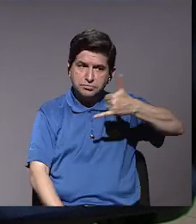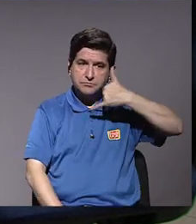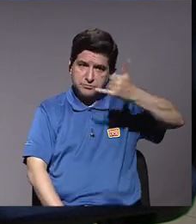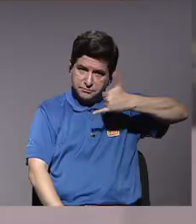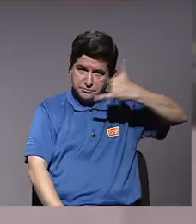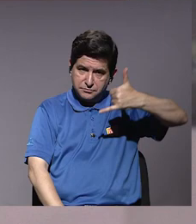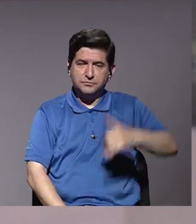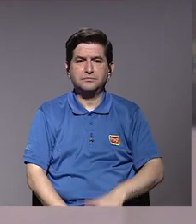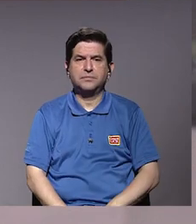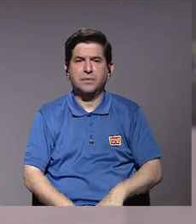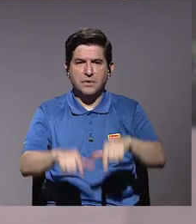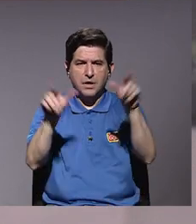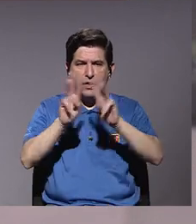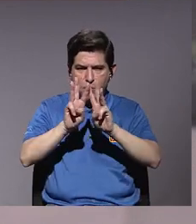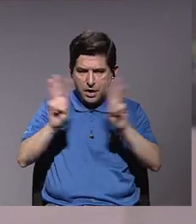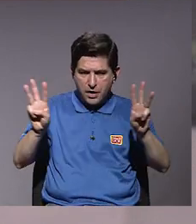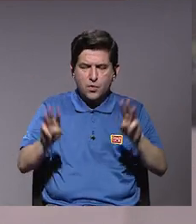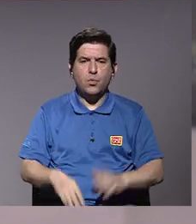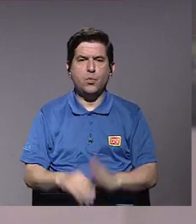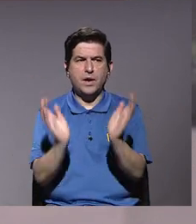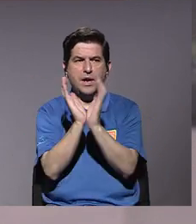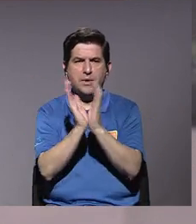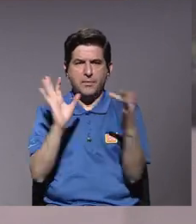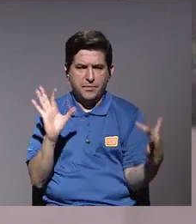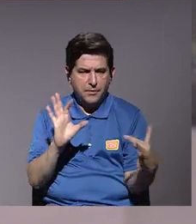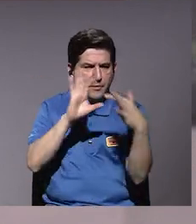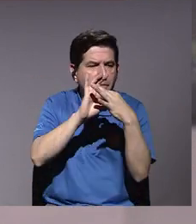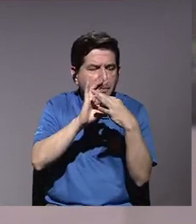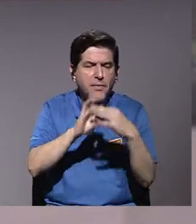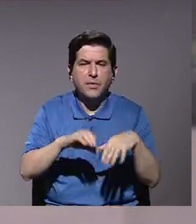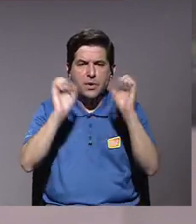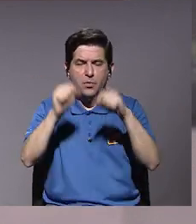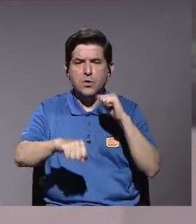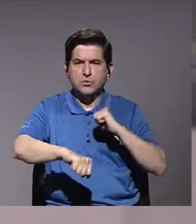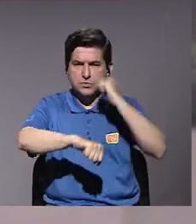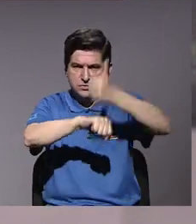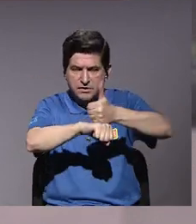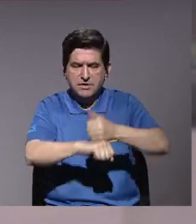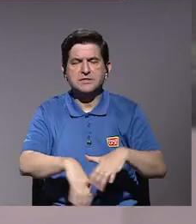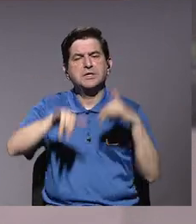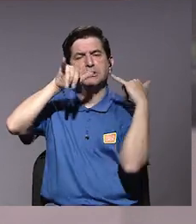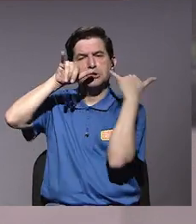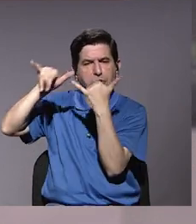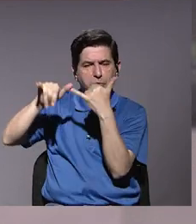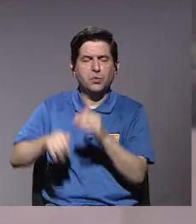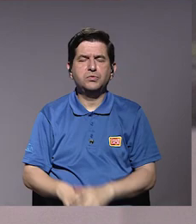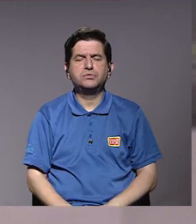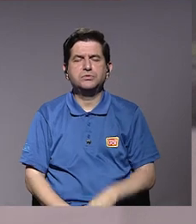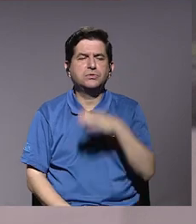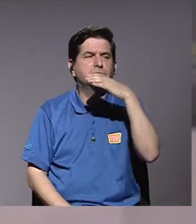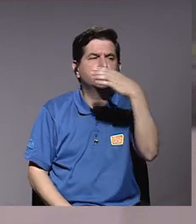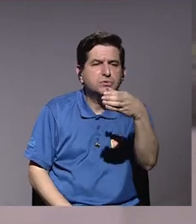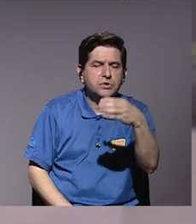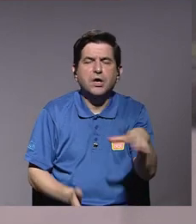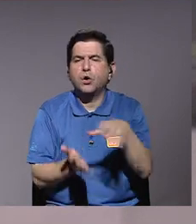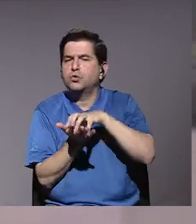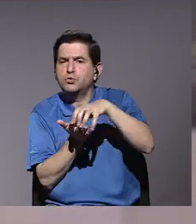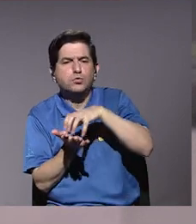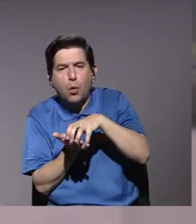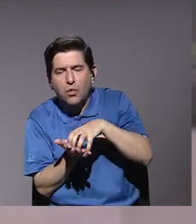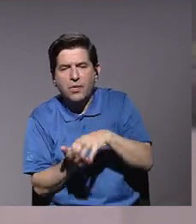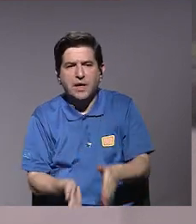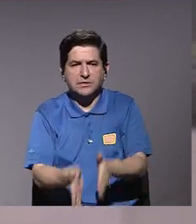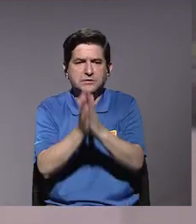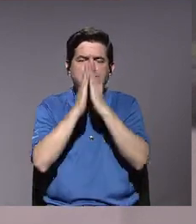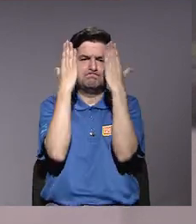también podemos atender telefónicamente. En la página web de la caja tenemos un enlace donde ustedes pueden interponer sus denuncias, sus